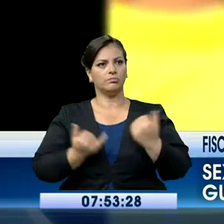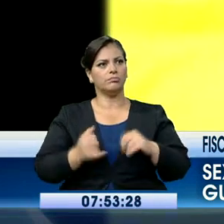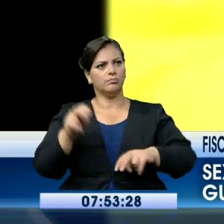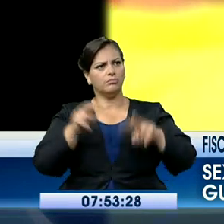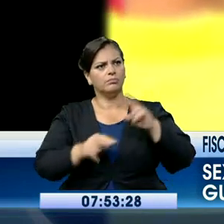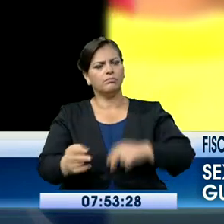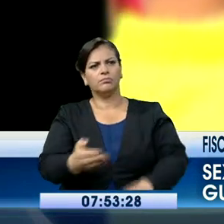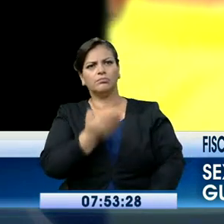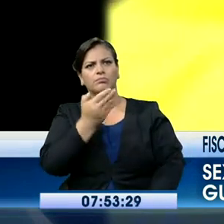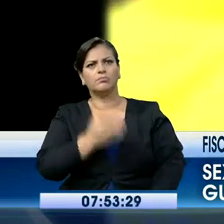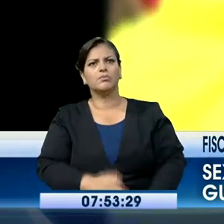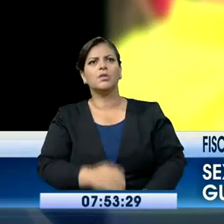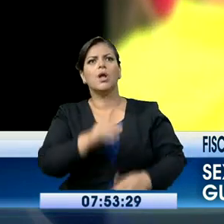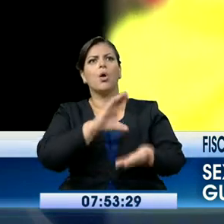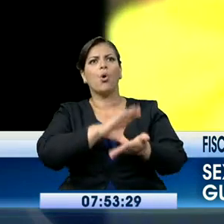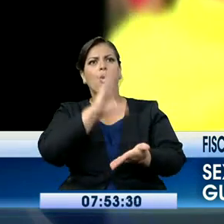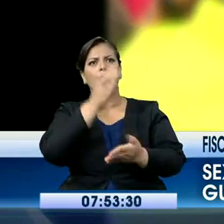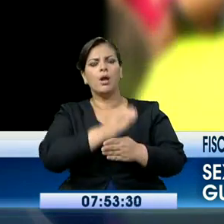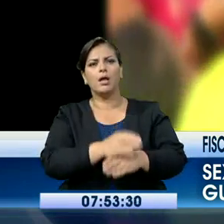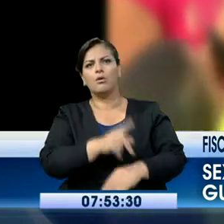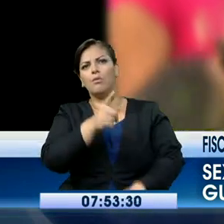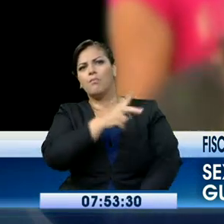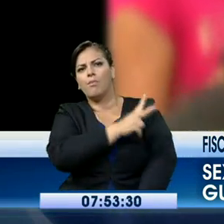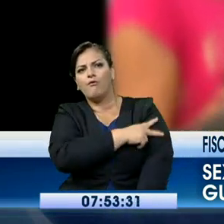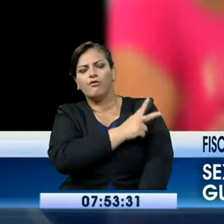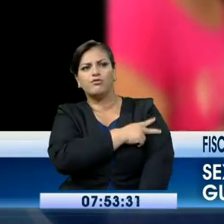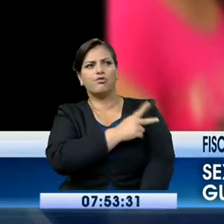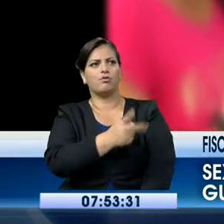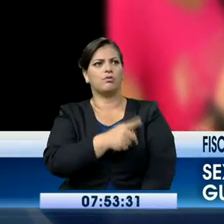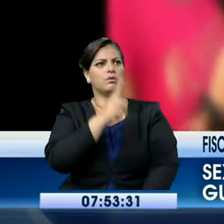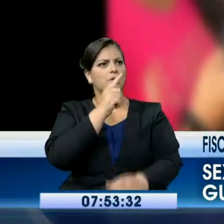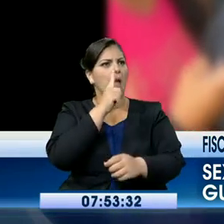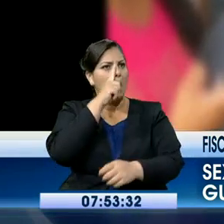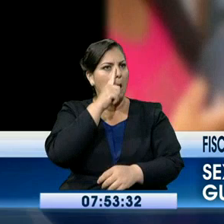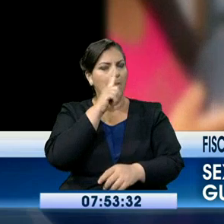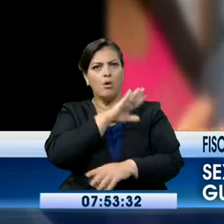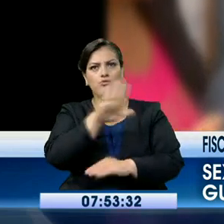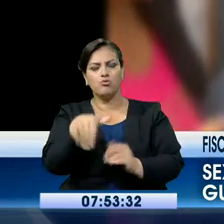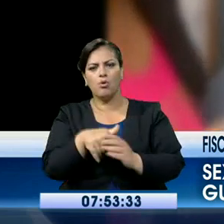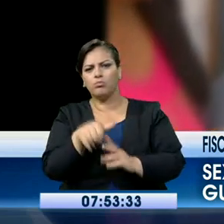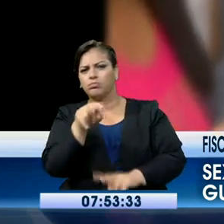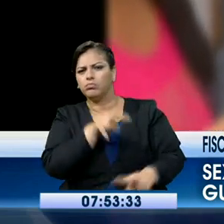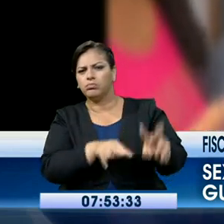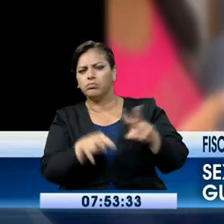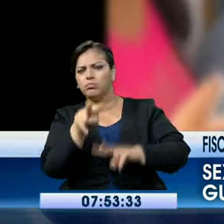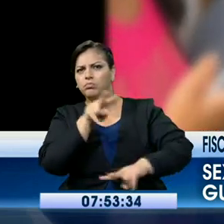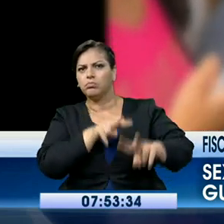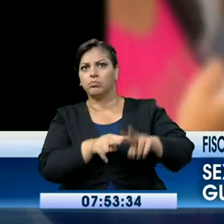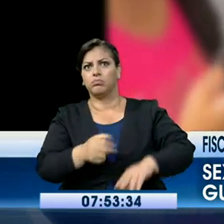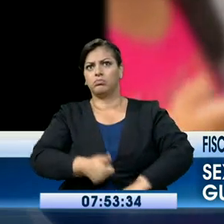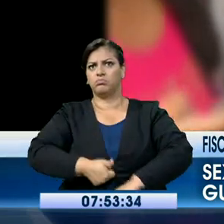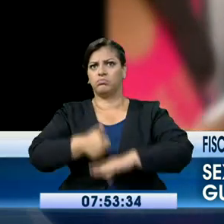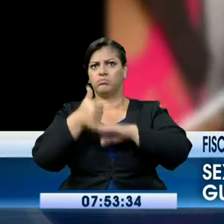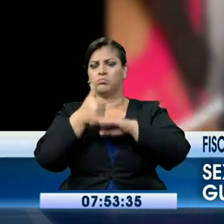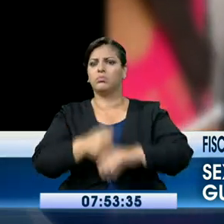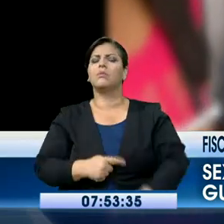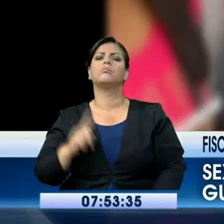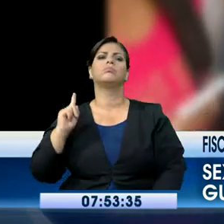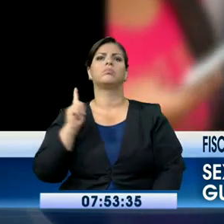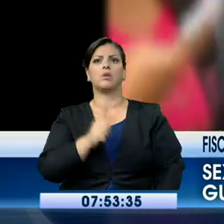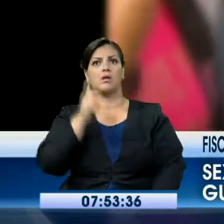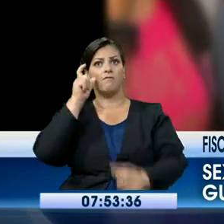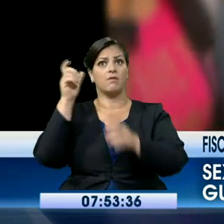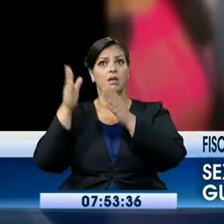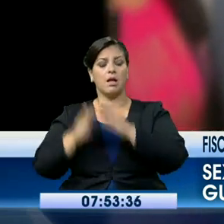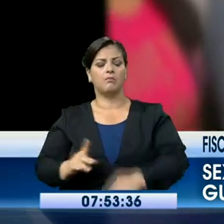conducta de los docentes y trabajadores de la institución educativa involucrada al momento de la intervención de las autoridades para la detención